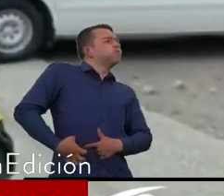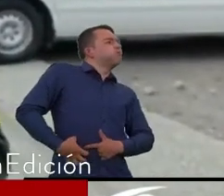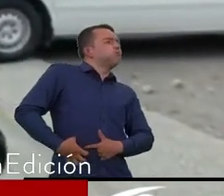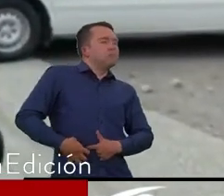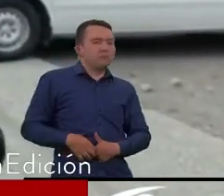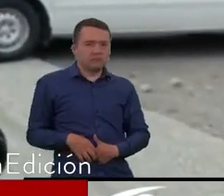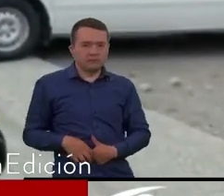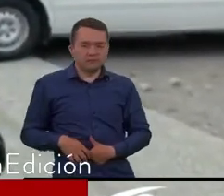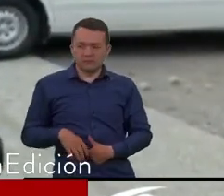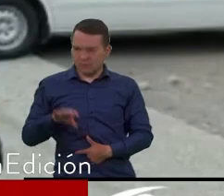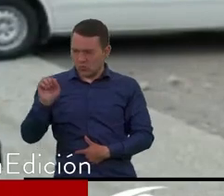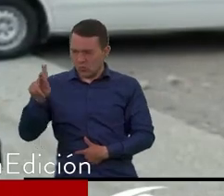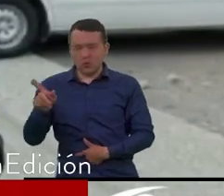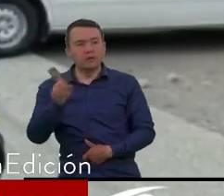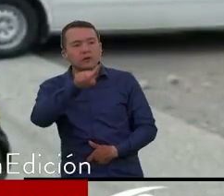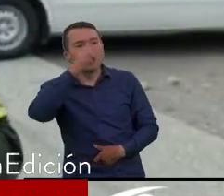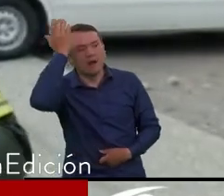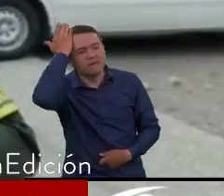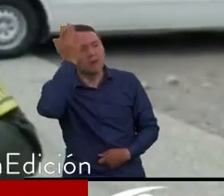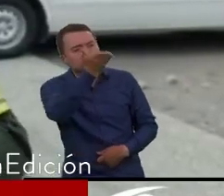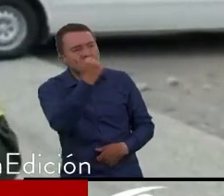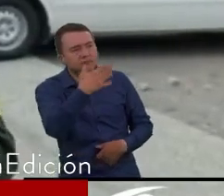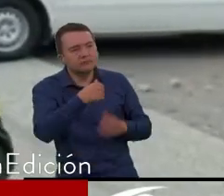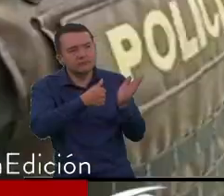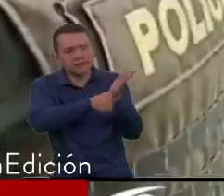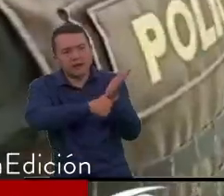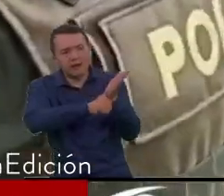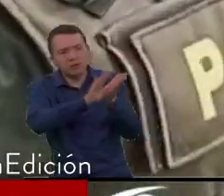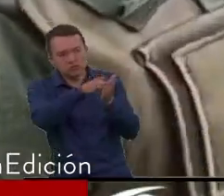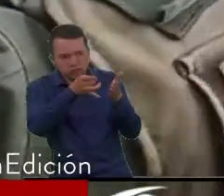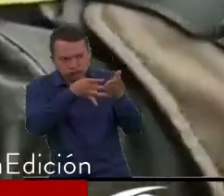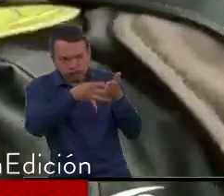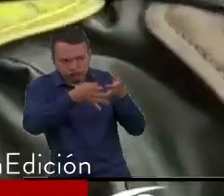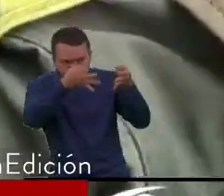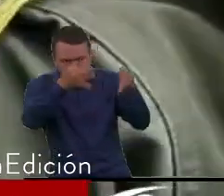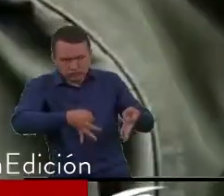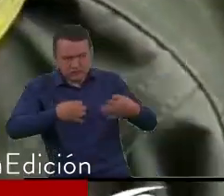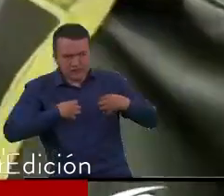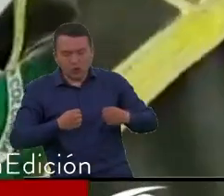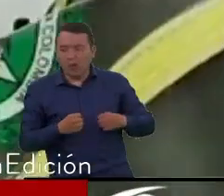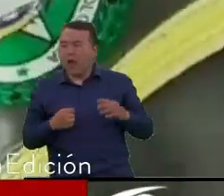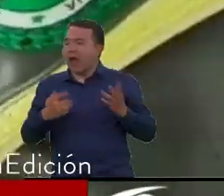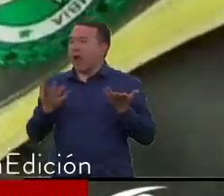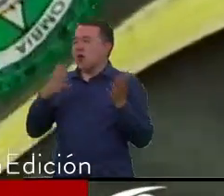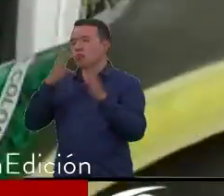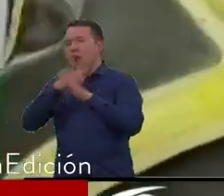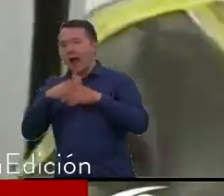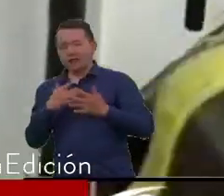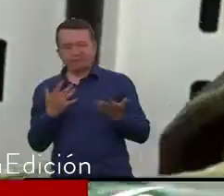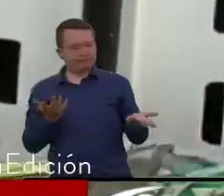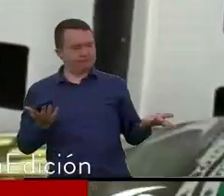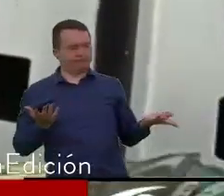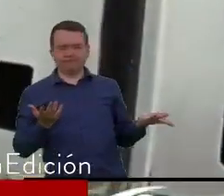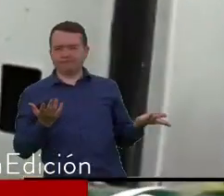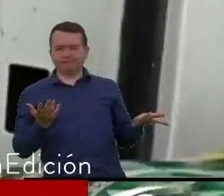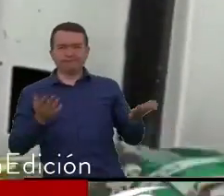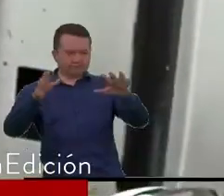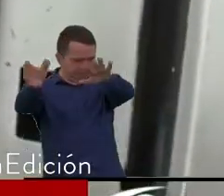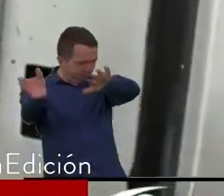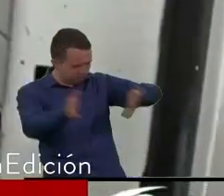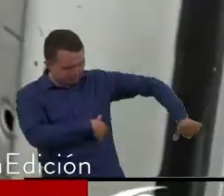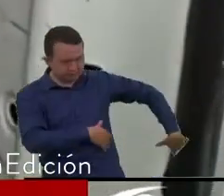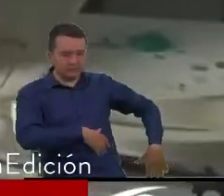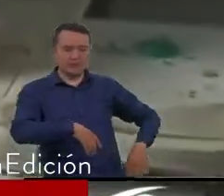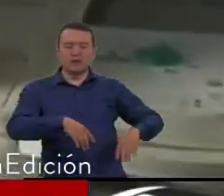al enfermero su carné de salud, este nos indica no tenerlo. Entonces los policías de tránsito procedieron a revisar milímetro a milímetro